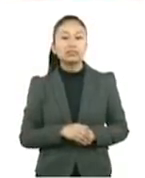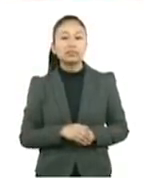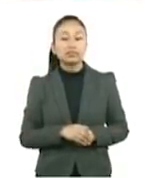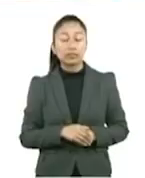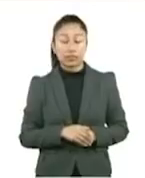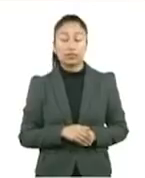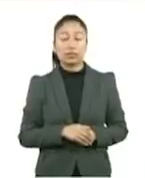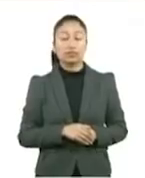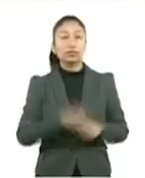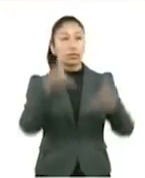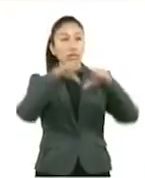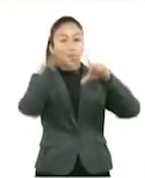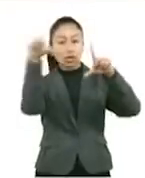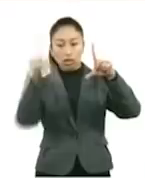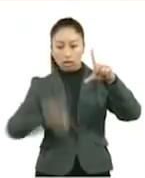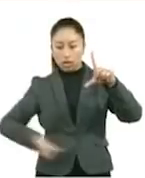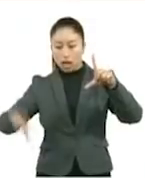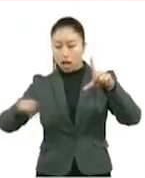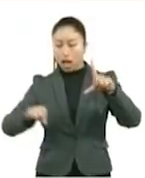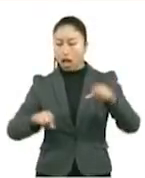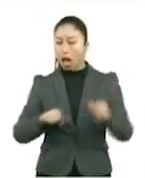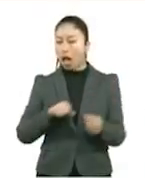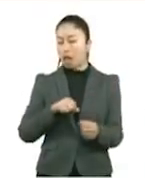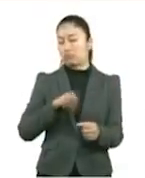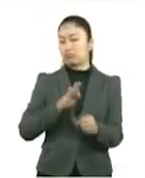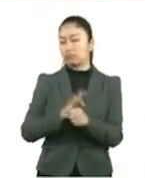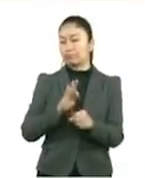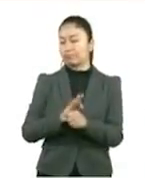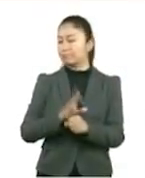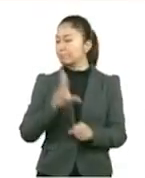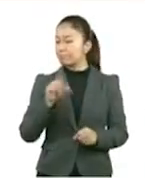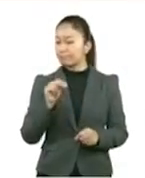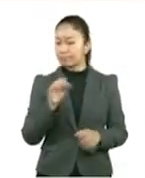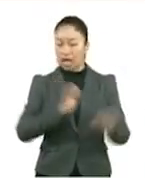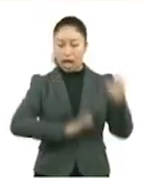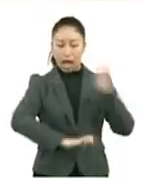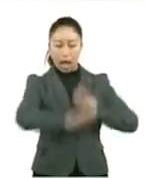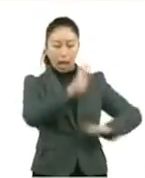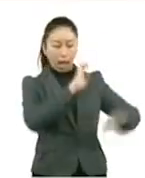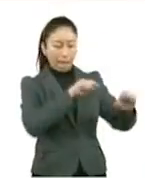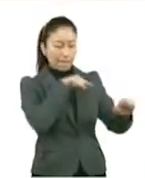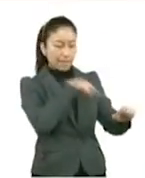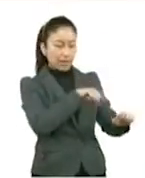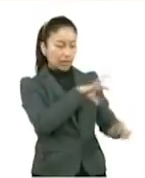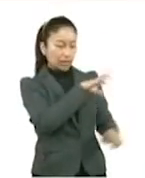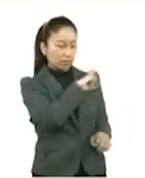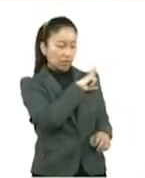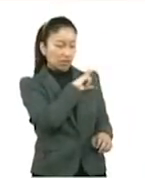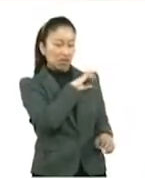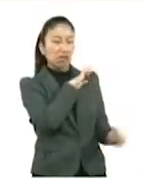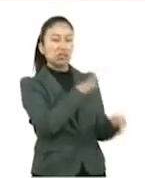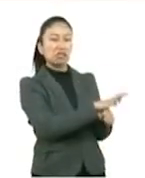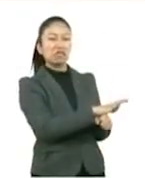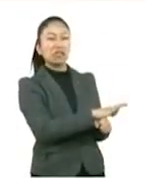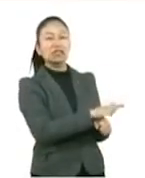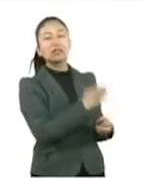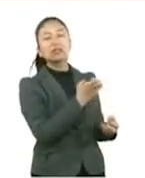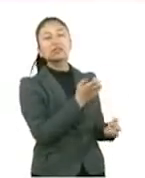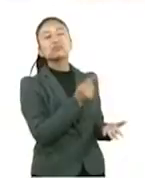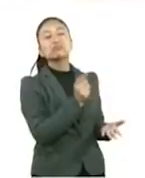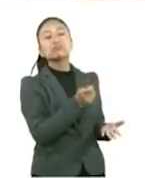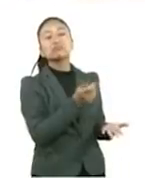los intereses de la nación, defiende los intereses de las transnacionales en el sector eléctrico.